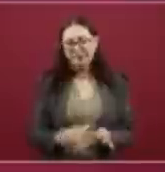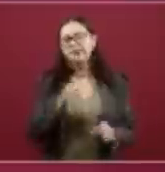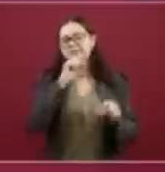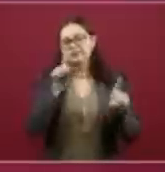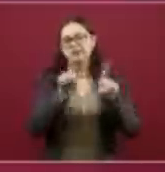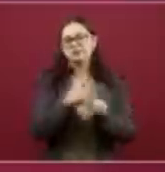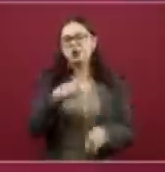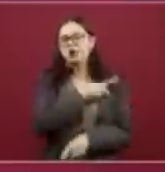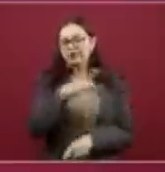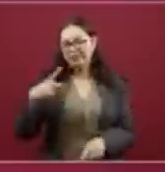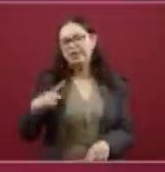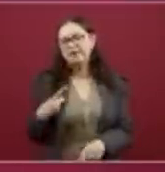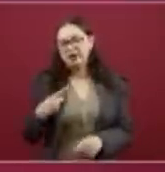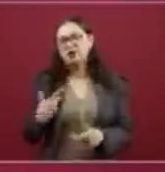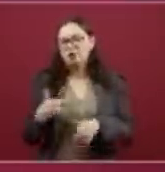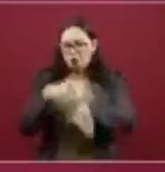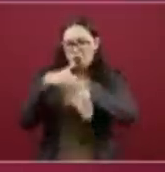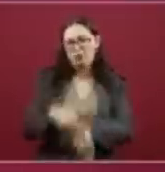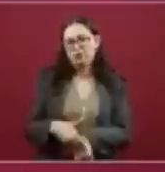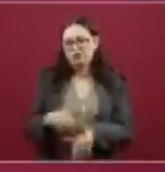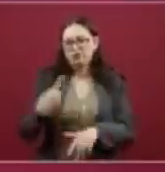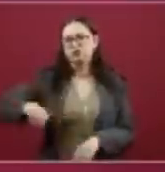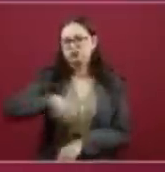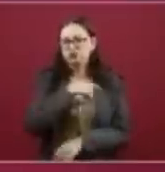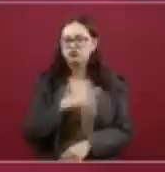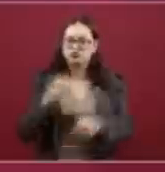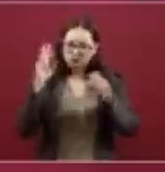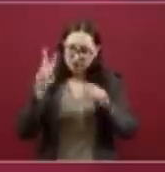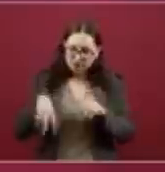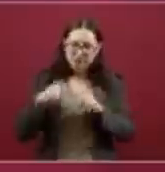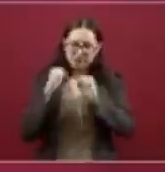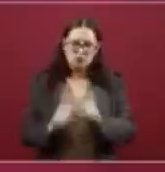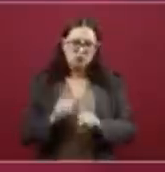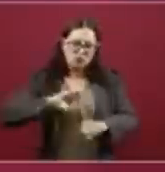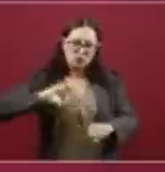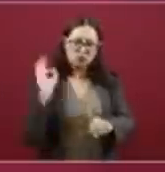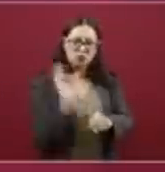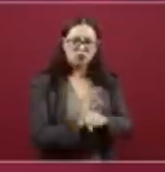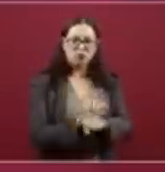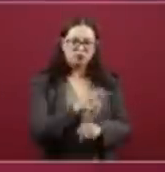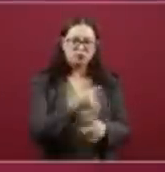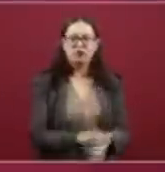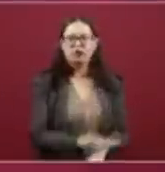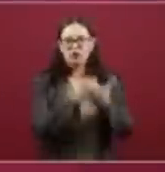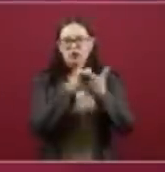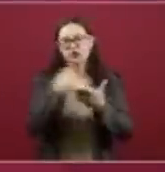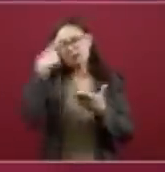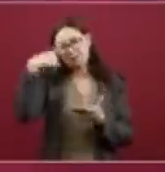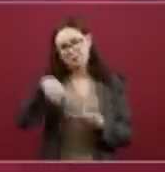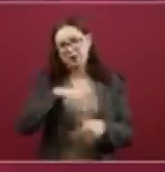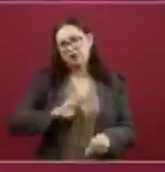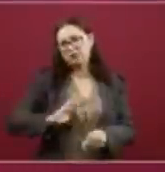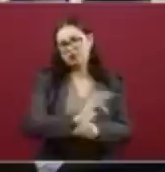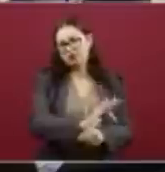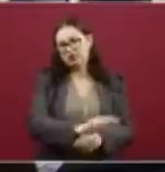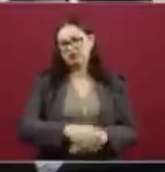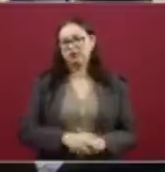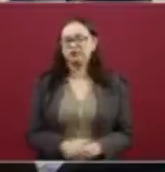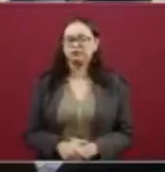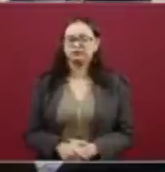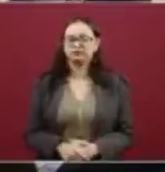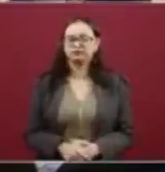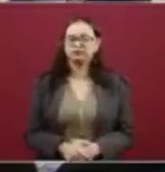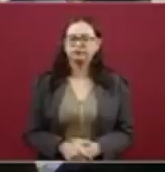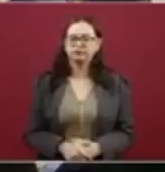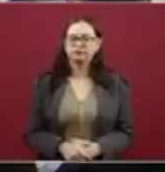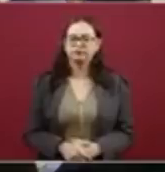autoprotección que nos permitan garantizar la protección del Estado, pero que ellos mismos coadyuven en su propia protección. Pongo este